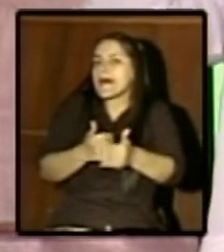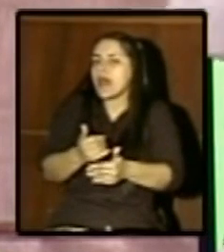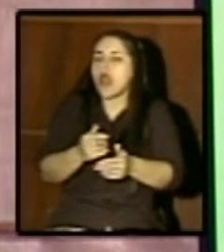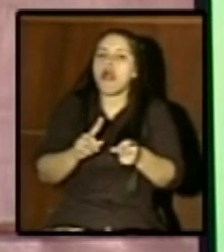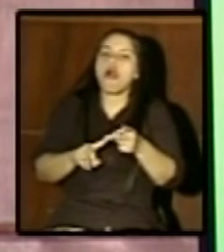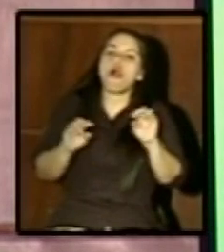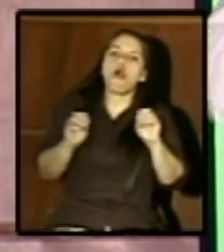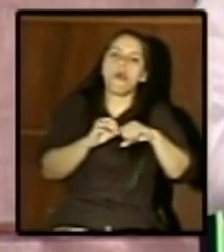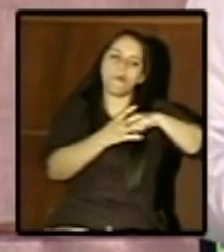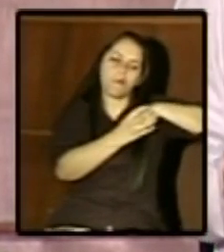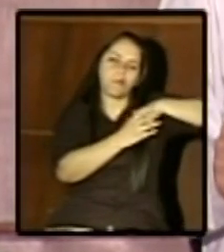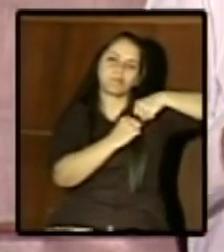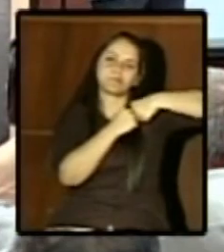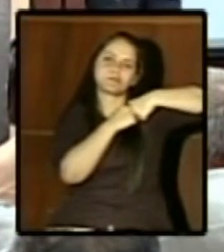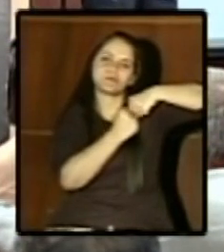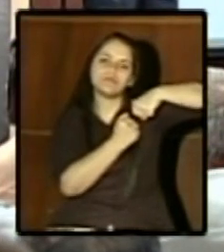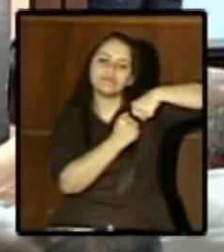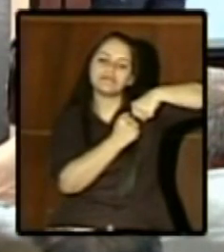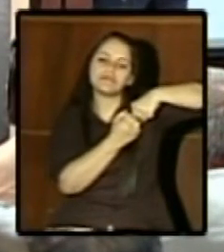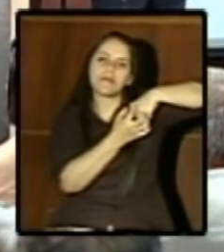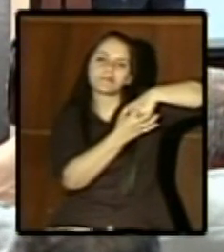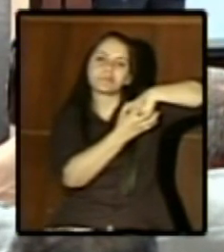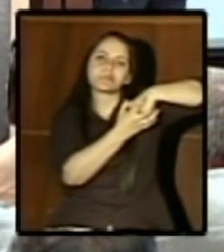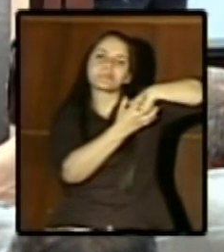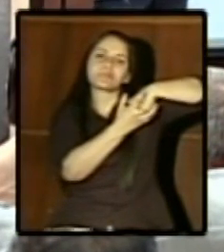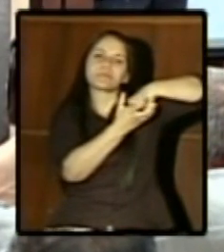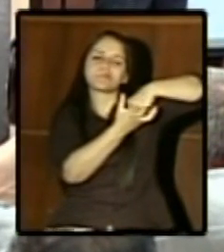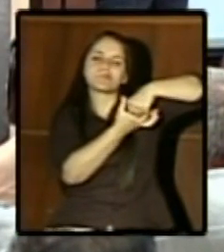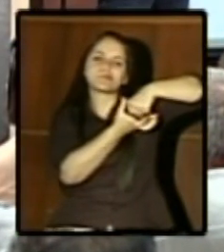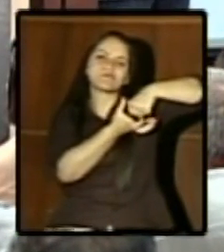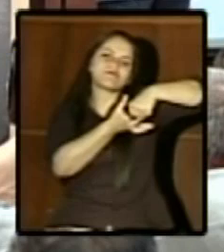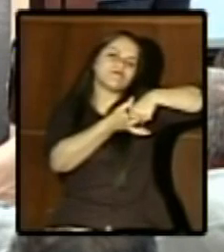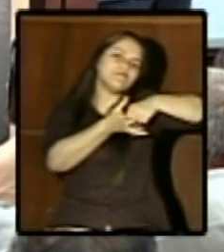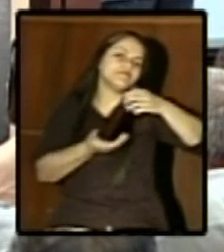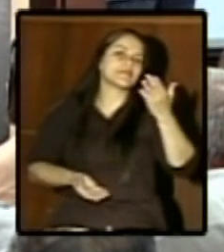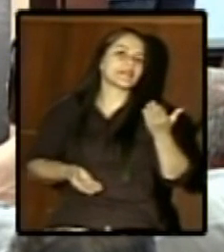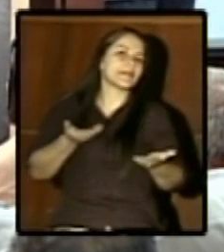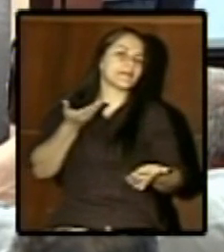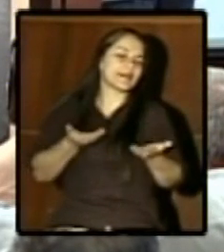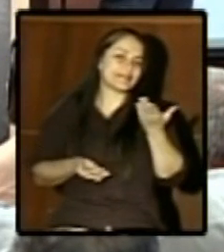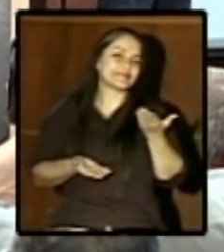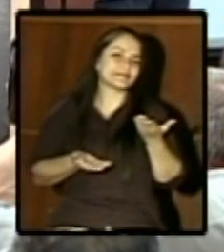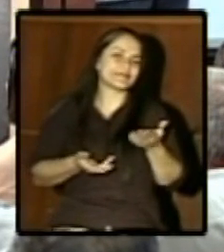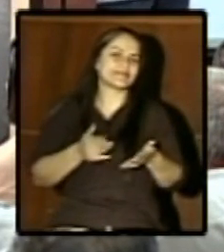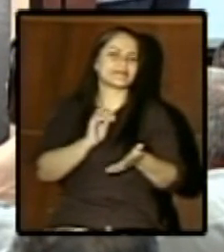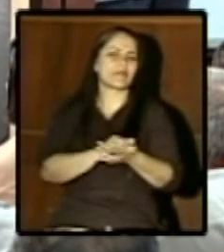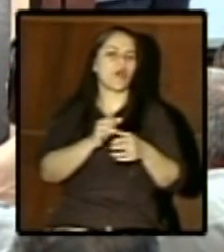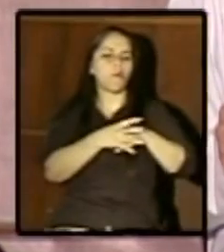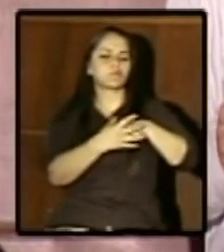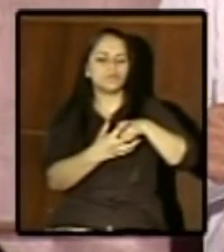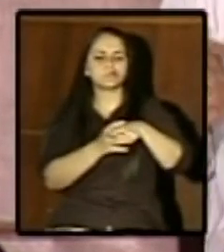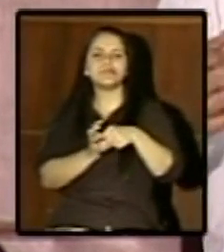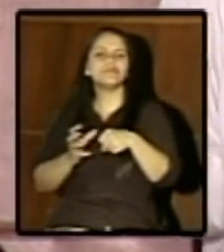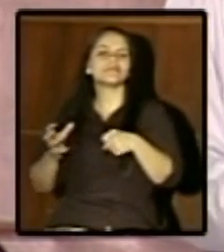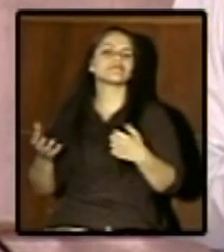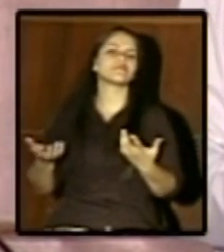De pronto hubo una progresión de la enfermedad o un pedacito de ese cartílago se soltó y se va a andar por la rodilla o por la